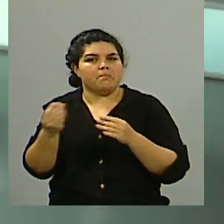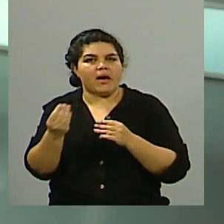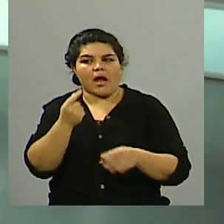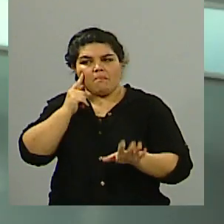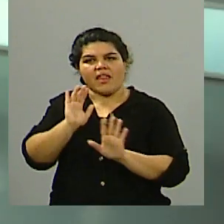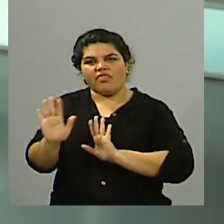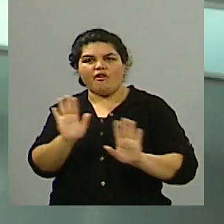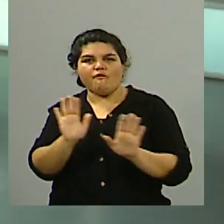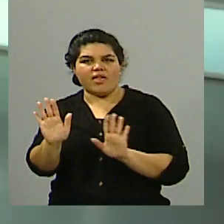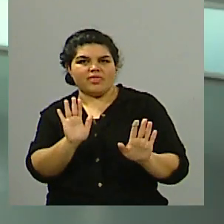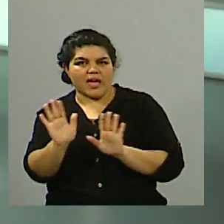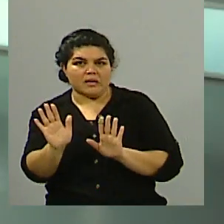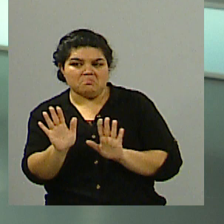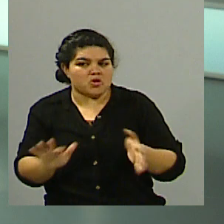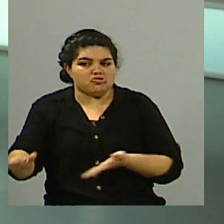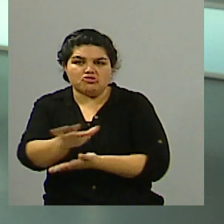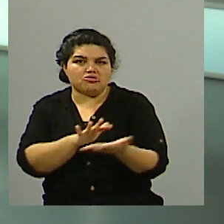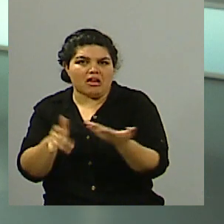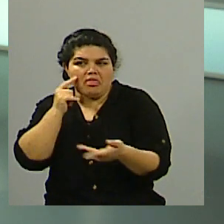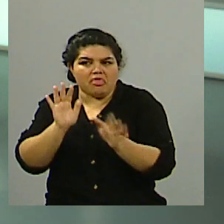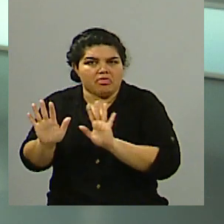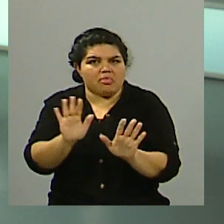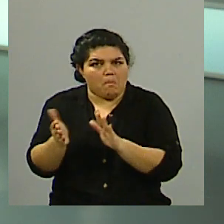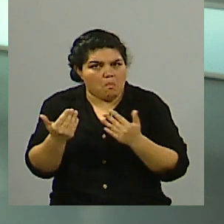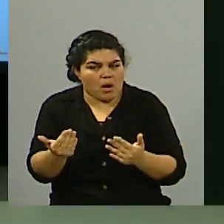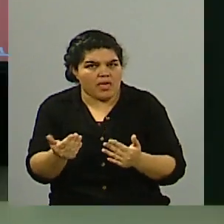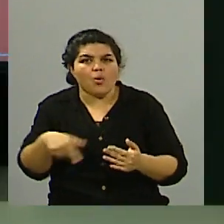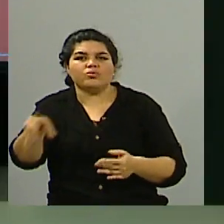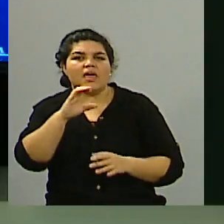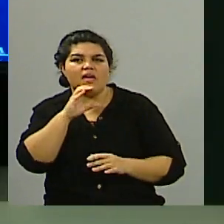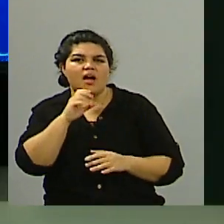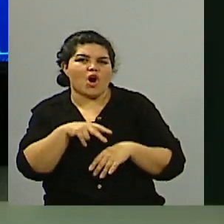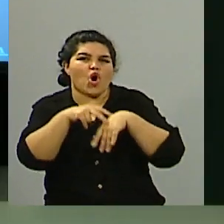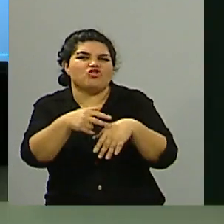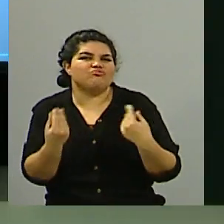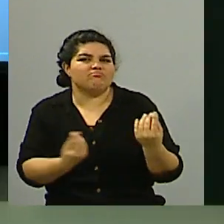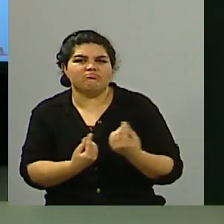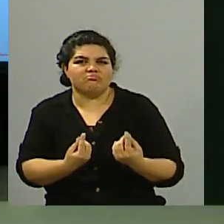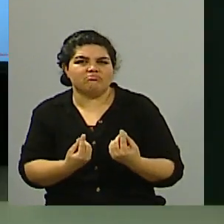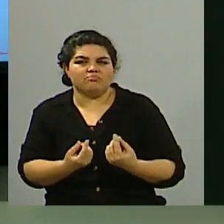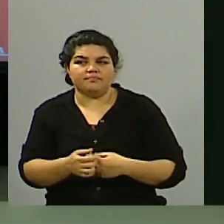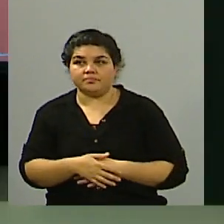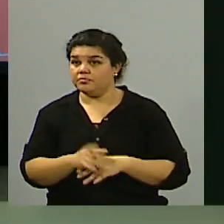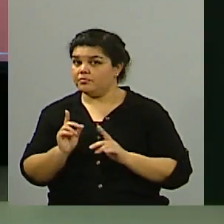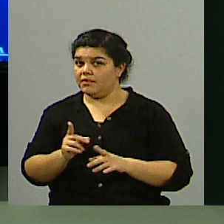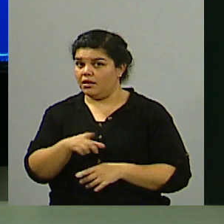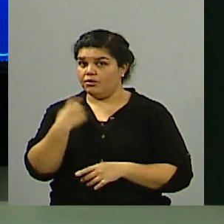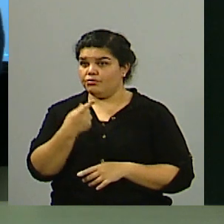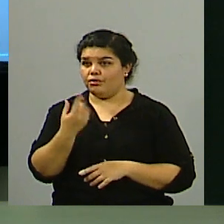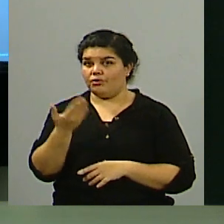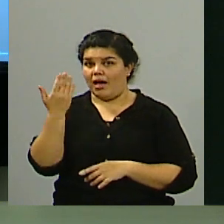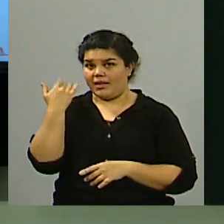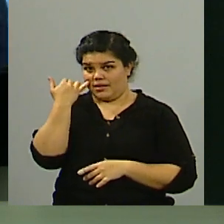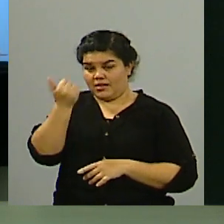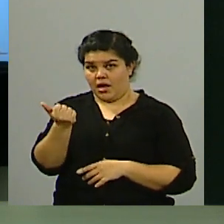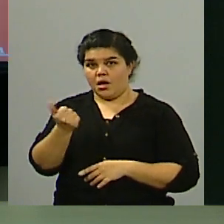¿Cuál es el consejo que ustedes dan respecto a esto? Bueno, en este caso nosotros hace ya mucho tiempo, del 2012, que venimos trabajando en todo lo que es curso de